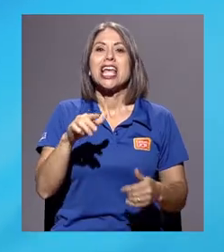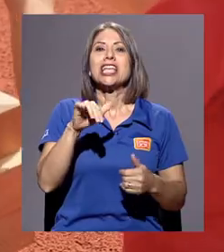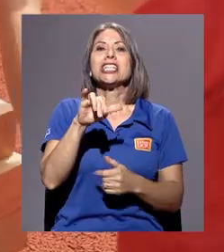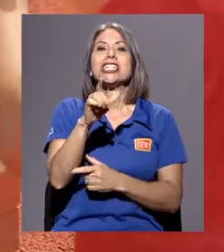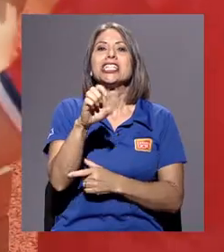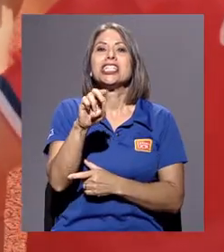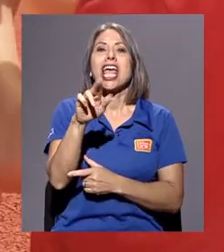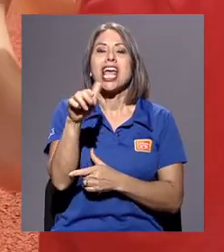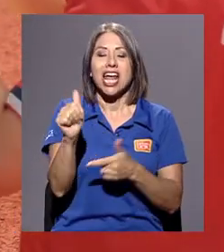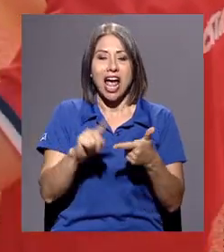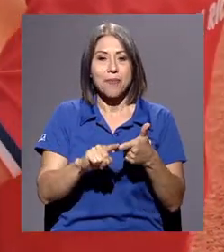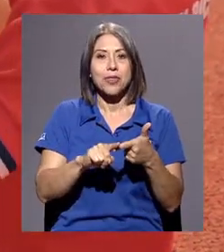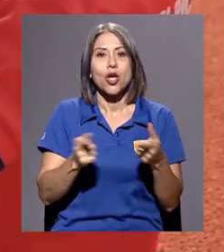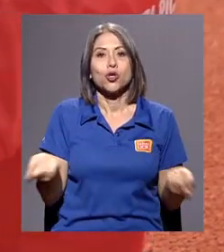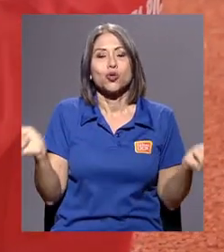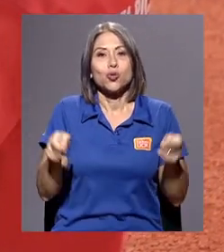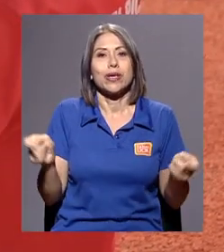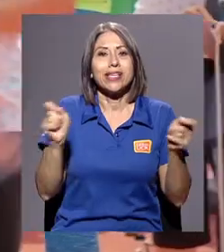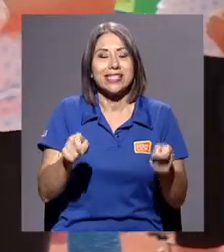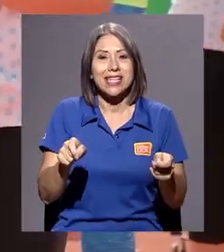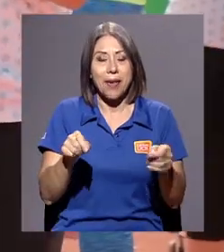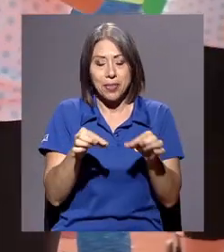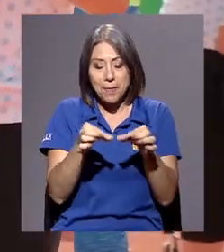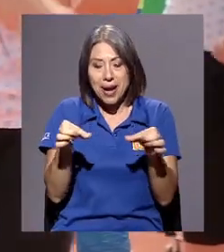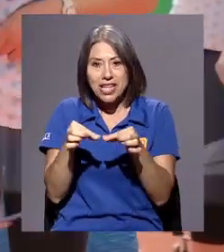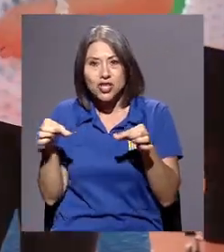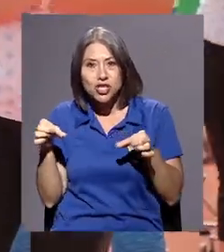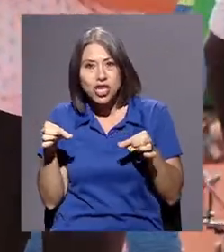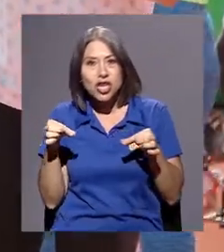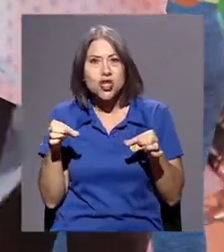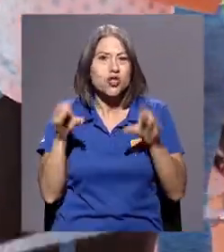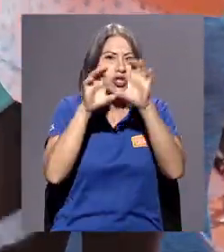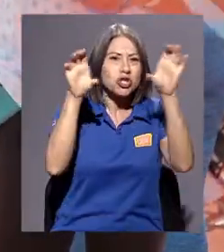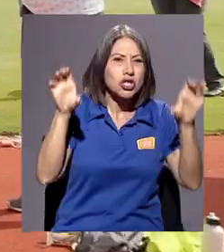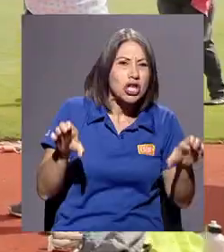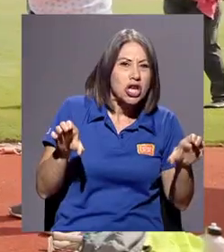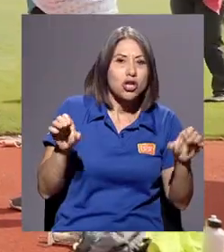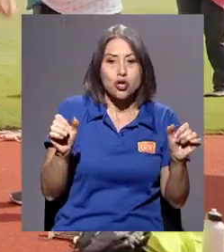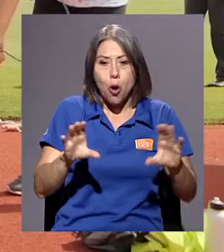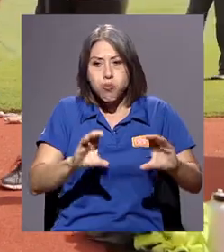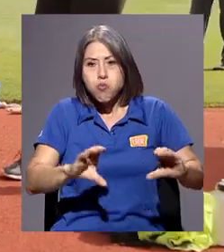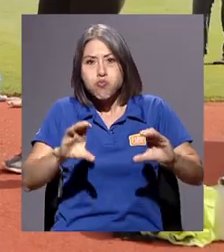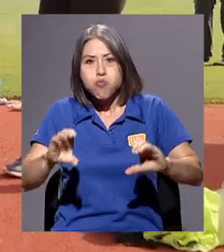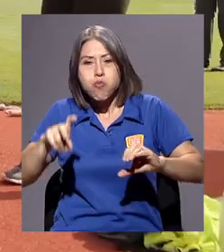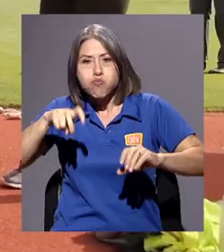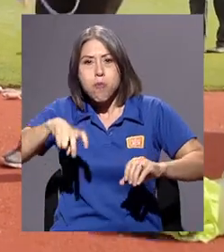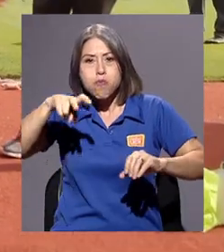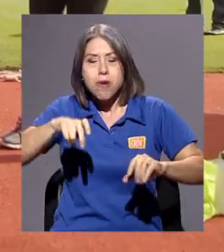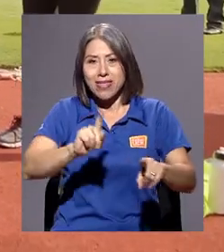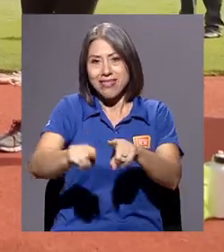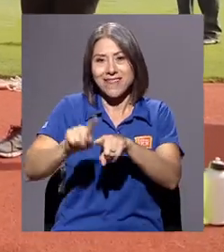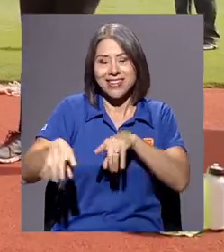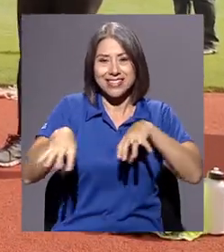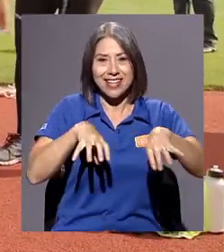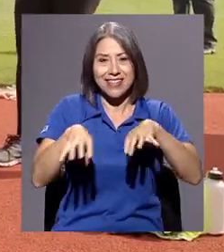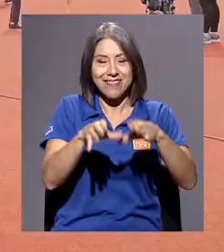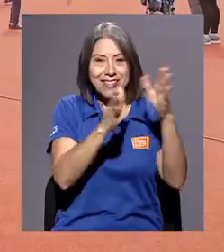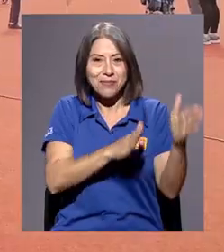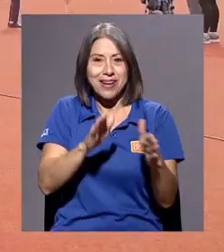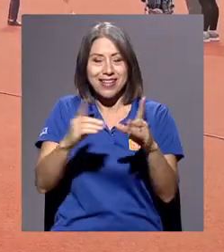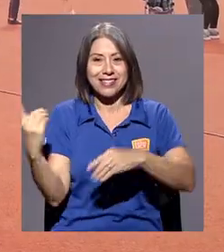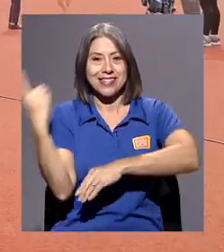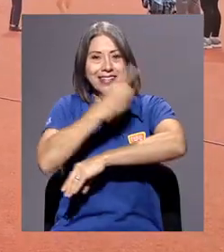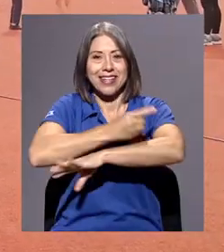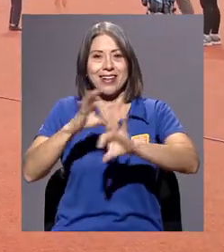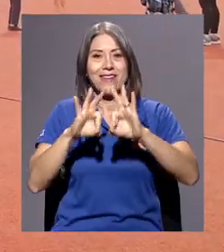Suiza, palillos chinos, juegos circenses y con inflables fueron tan solo algunas de las actividades planeadas en el Día de la